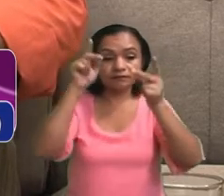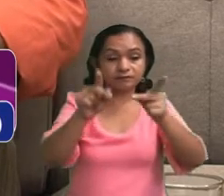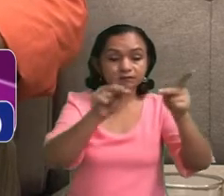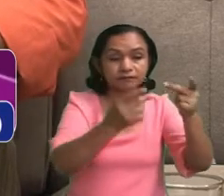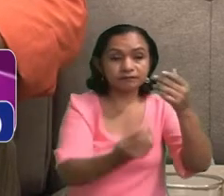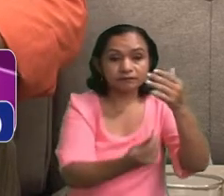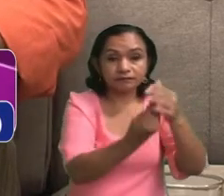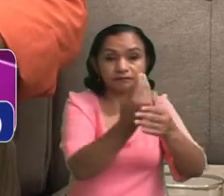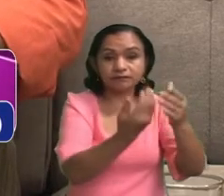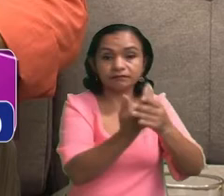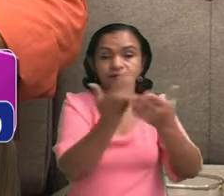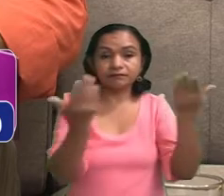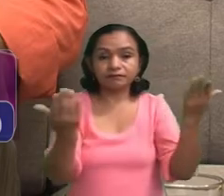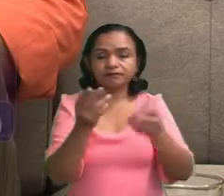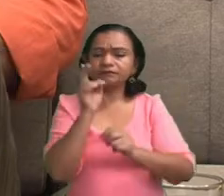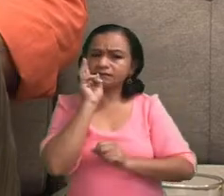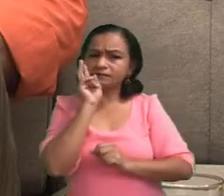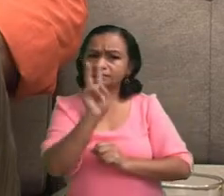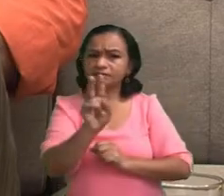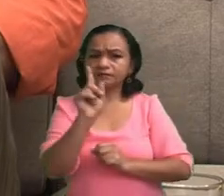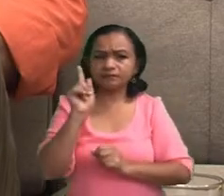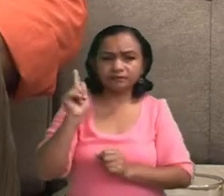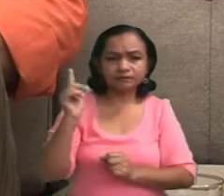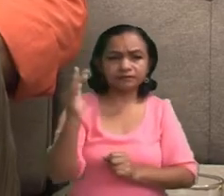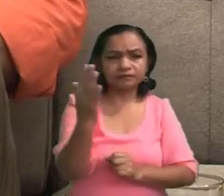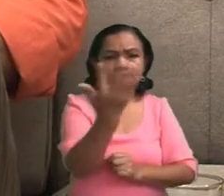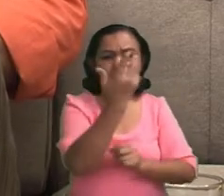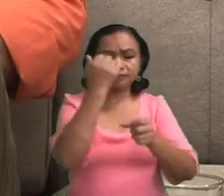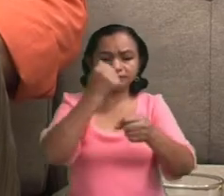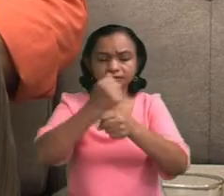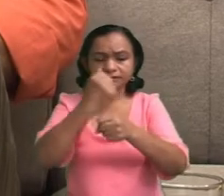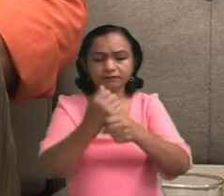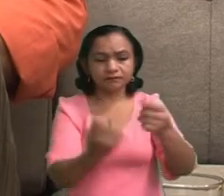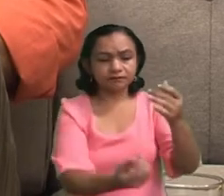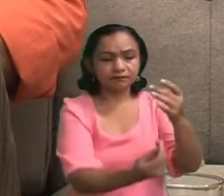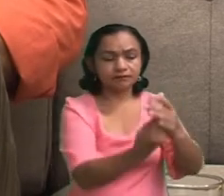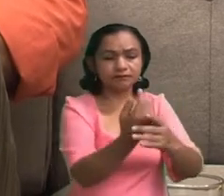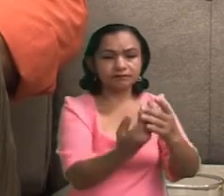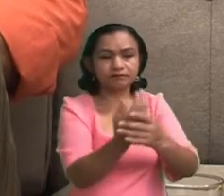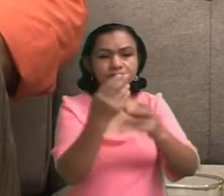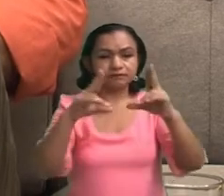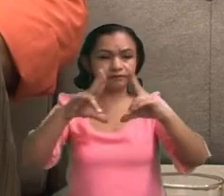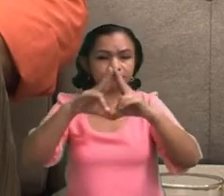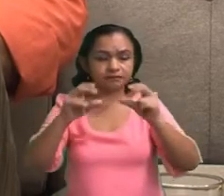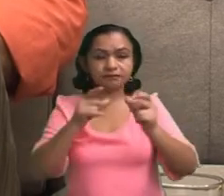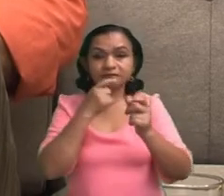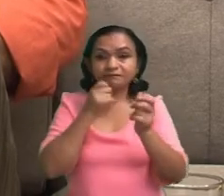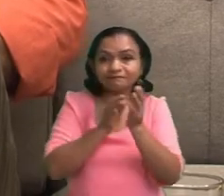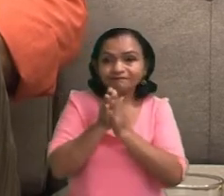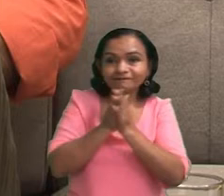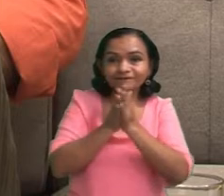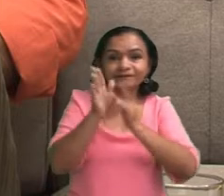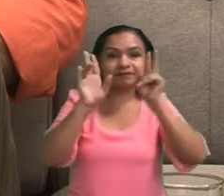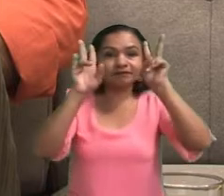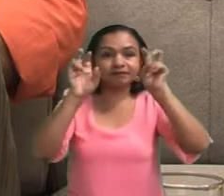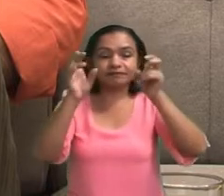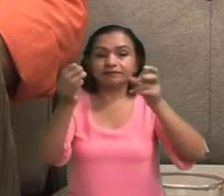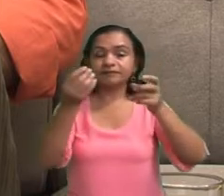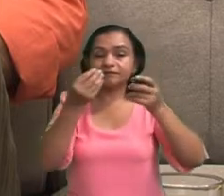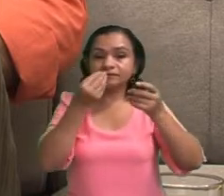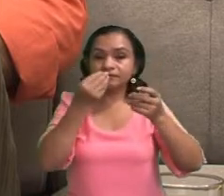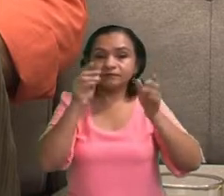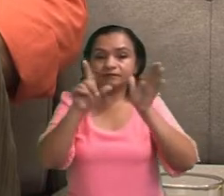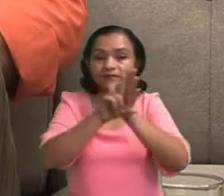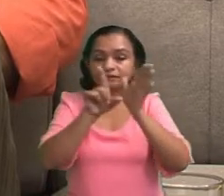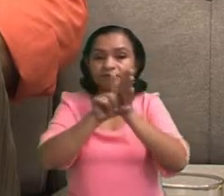que los productores nacionales precisamente nos interesa el tema de seguridad y soberanía alimentaria, porque yo